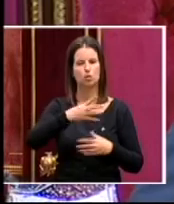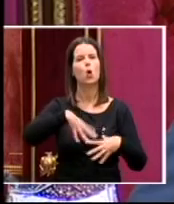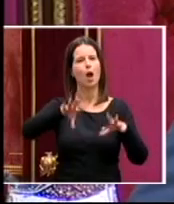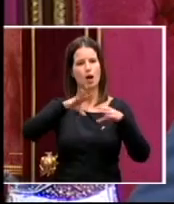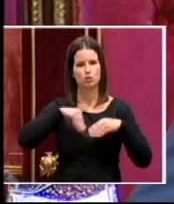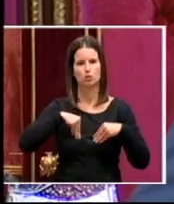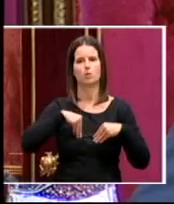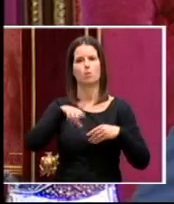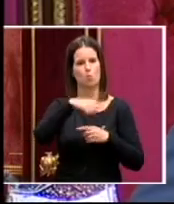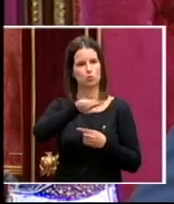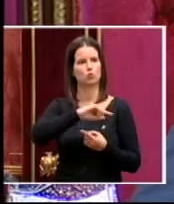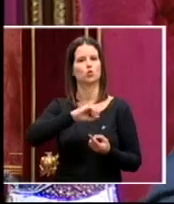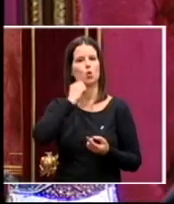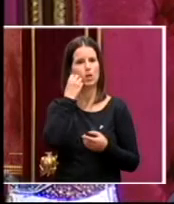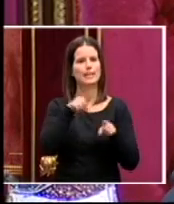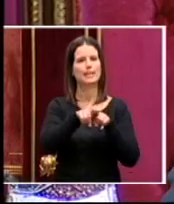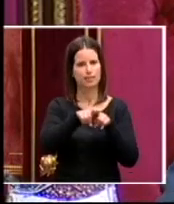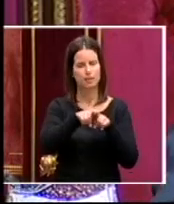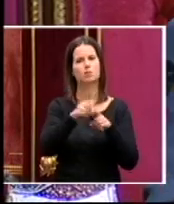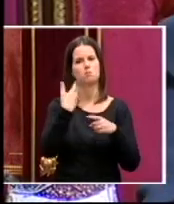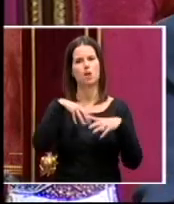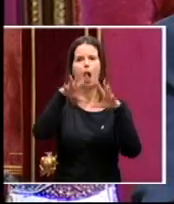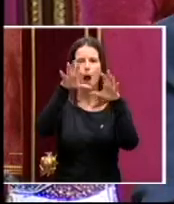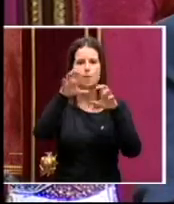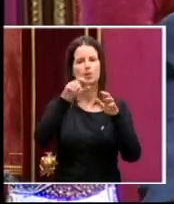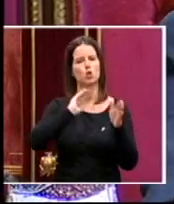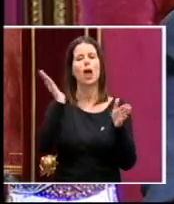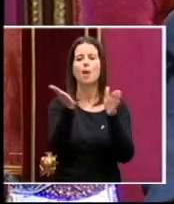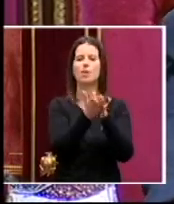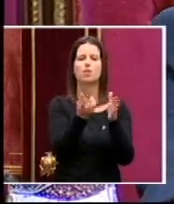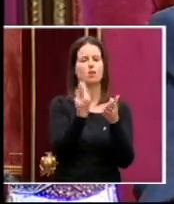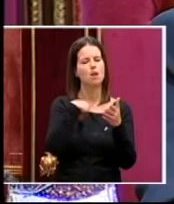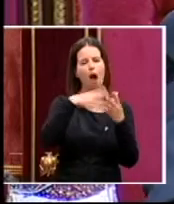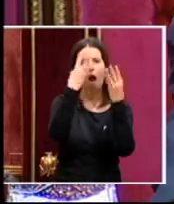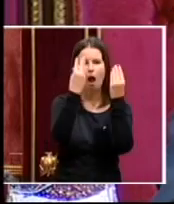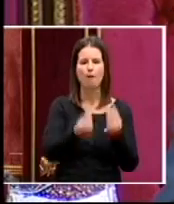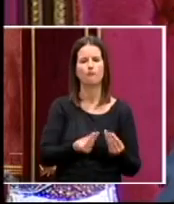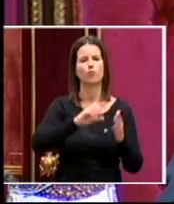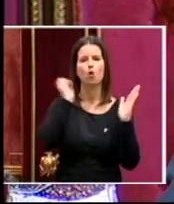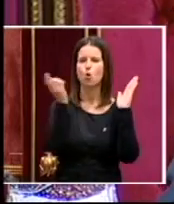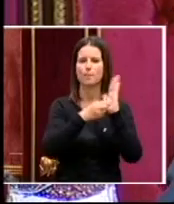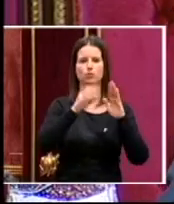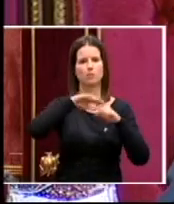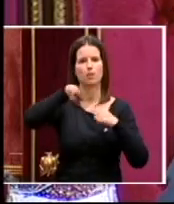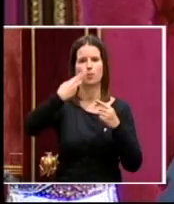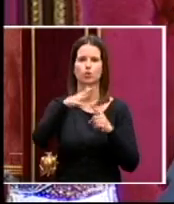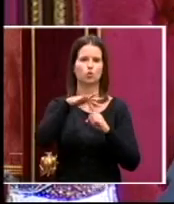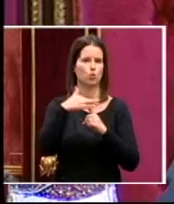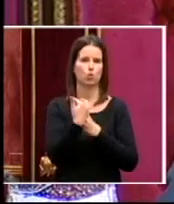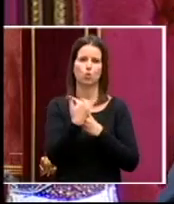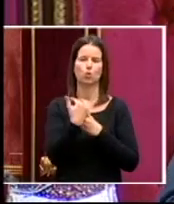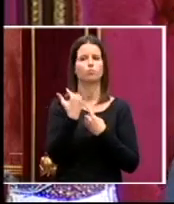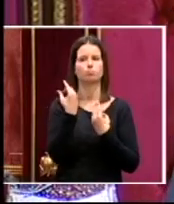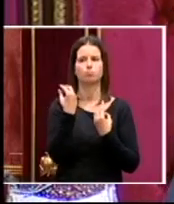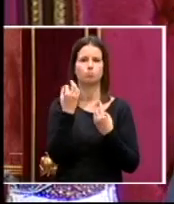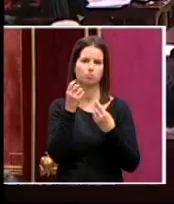crítica y habiendo aprendido claramente que los expedientes los llevaremos mucho más completos para que no se den esas situaciones, ni muchísimo menos.